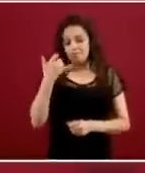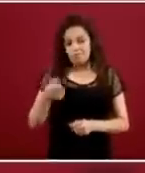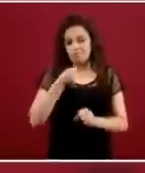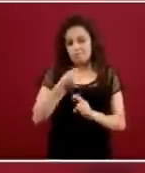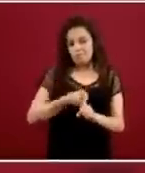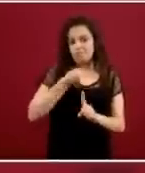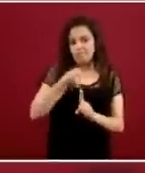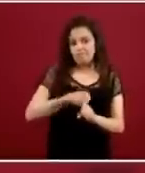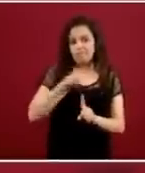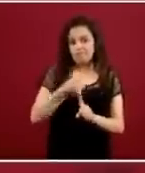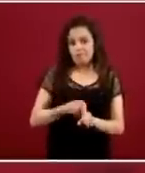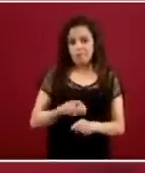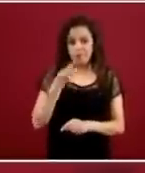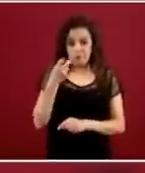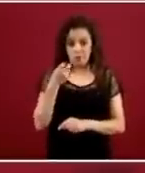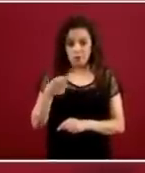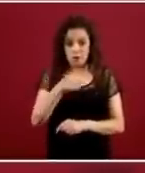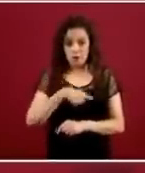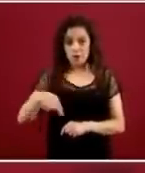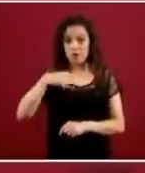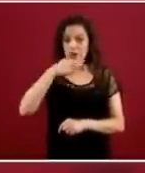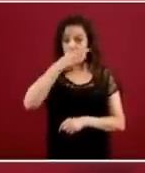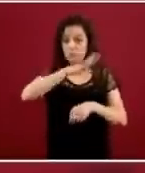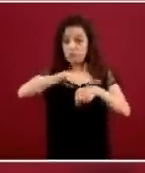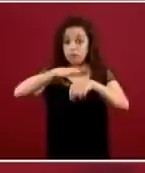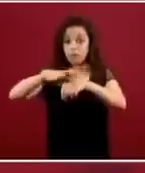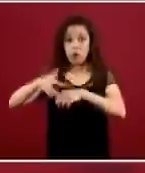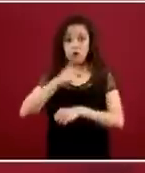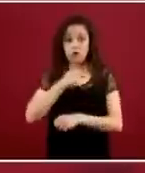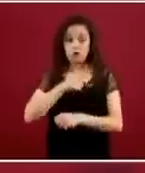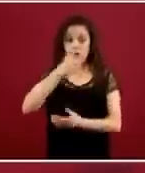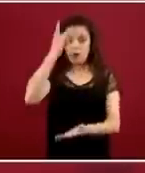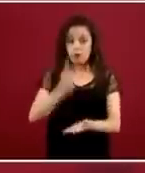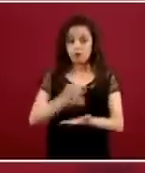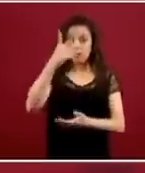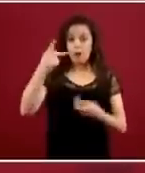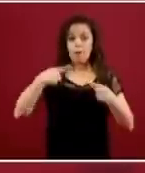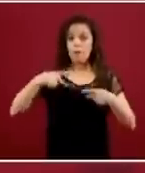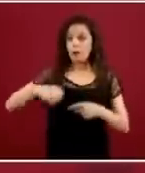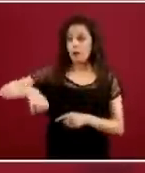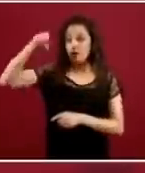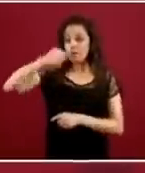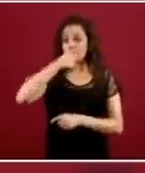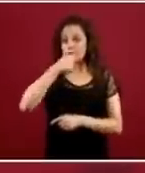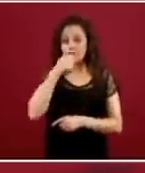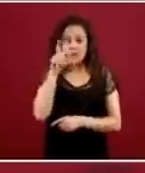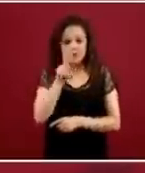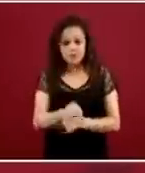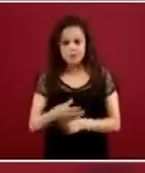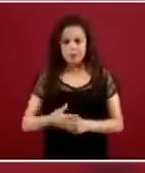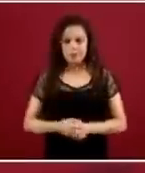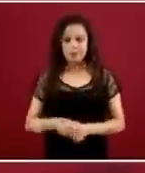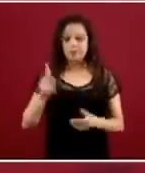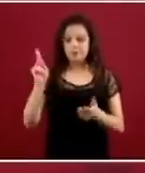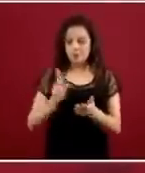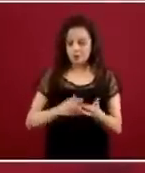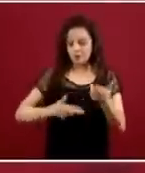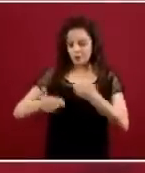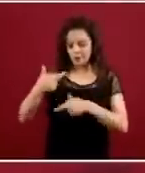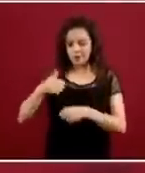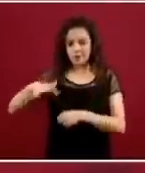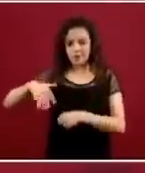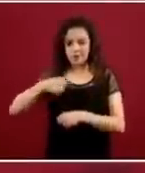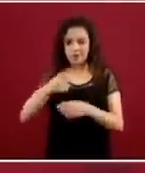no es exclusivo para adultos mayores retomemos lo que hemos dicho hay poblaciones que por sus